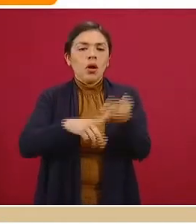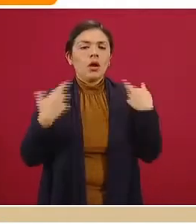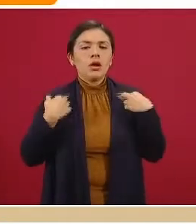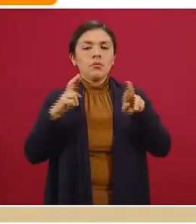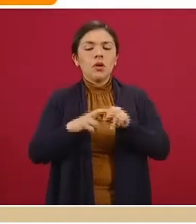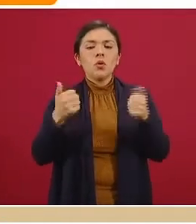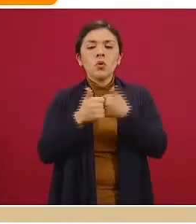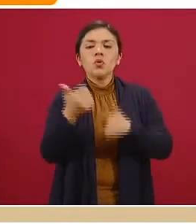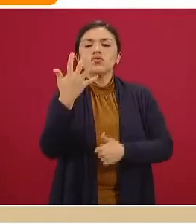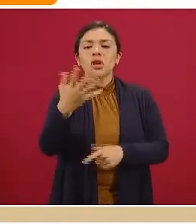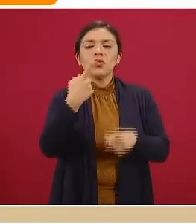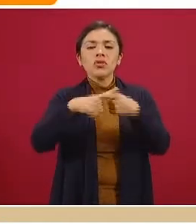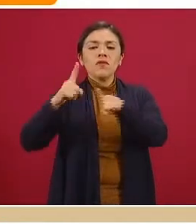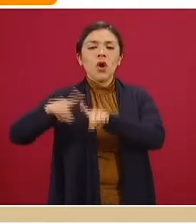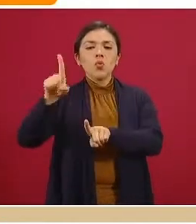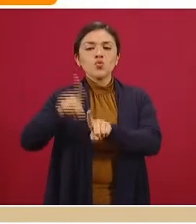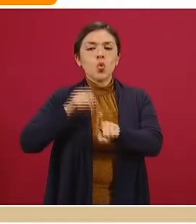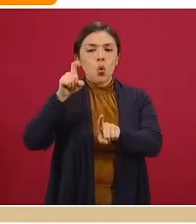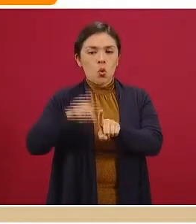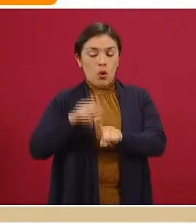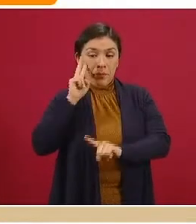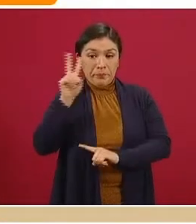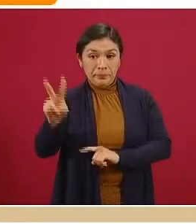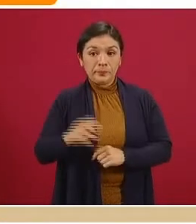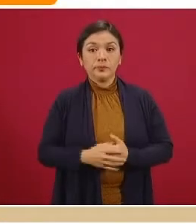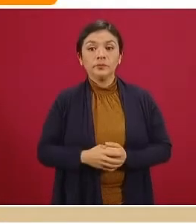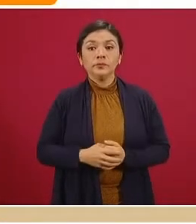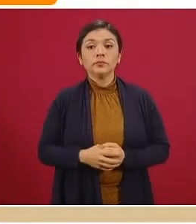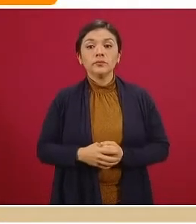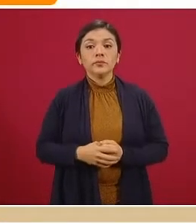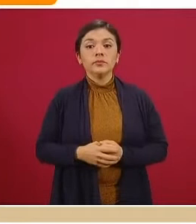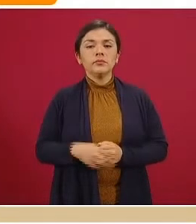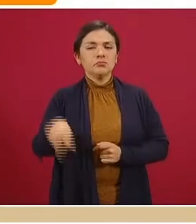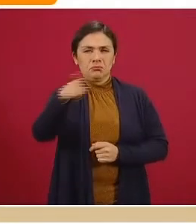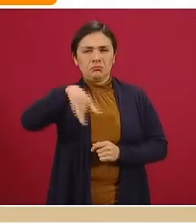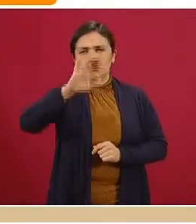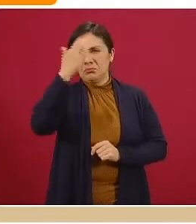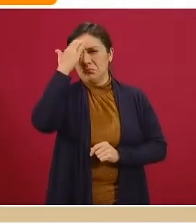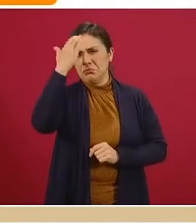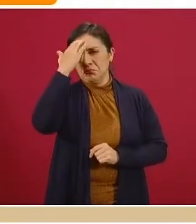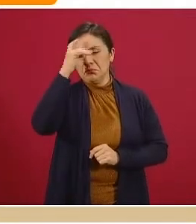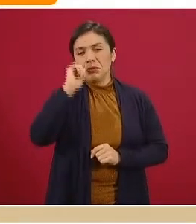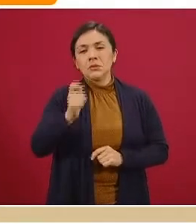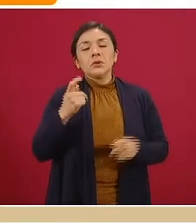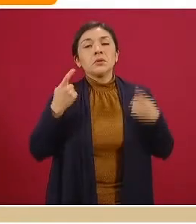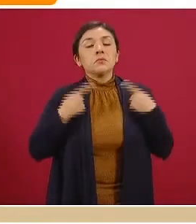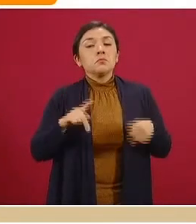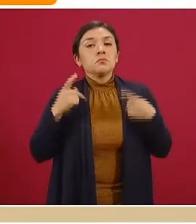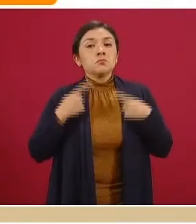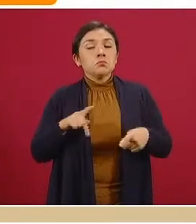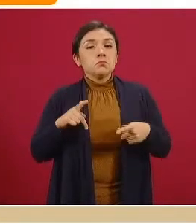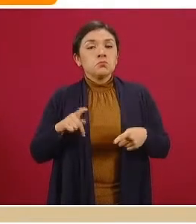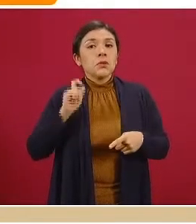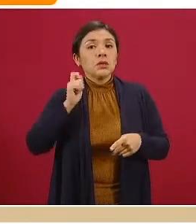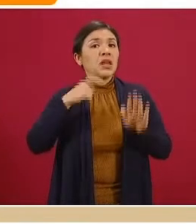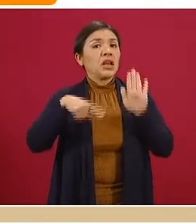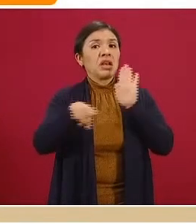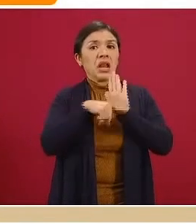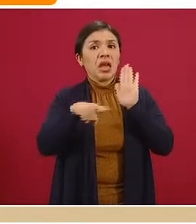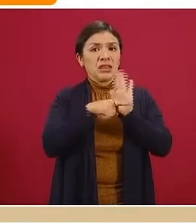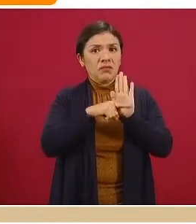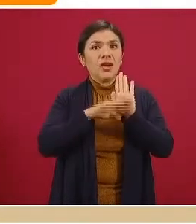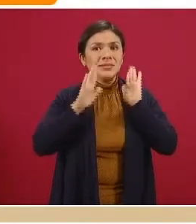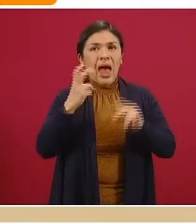en 5 colores a la vez en estas gráficas. Los que ya conocíamos, las personas que son negativas, que